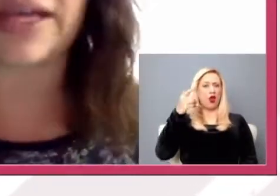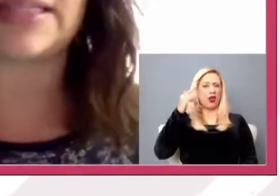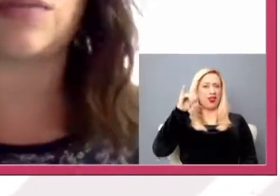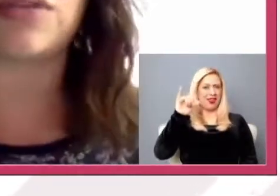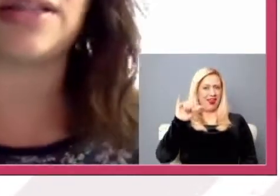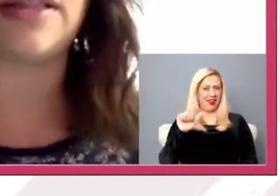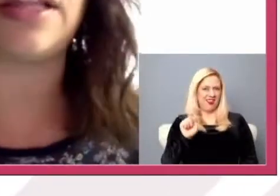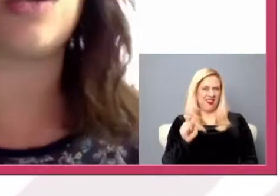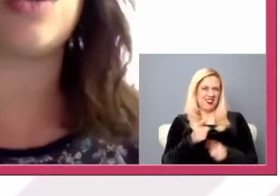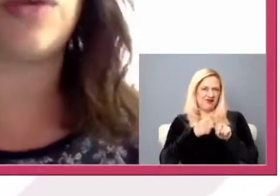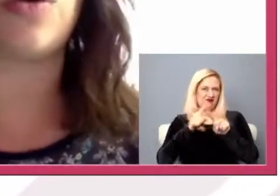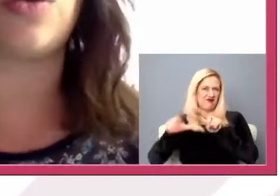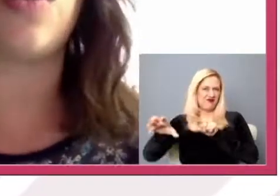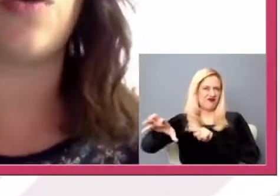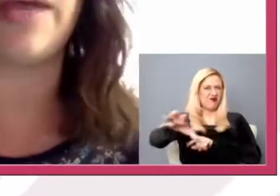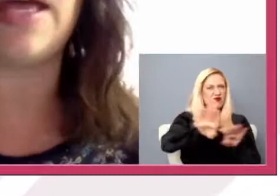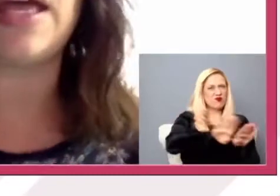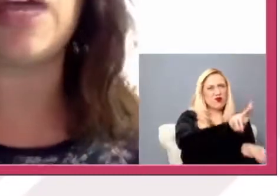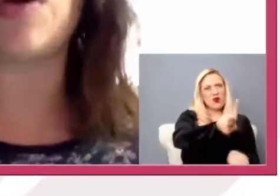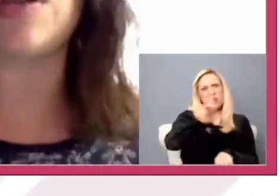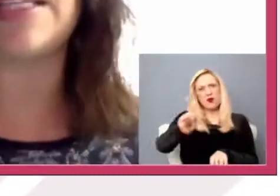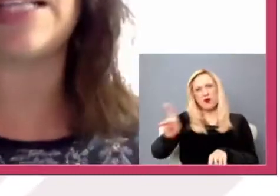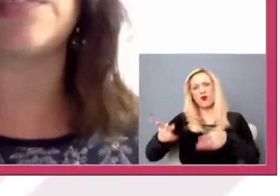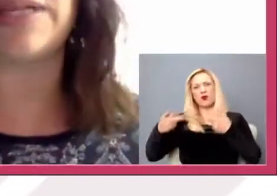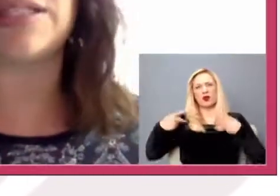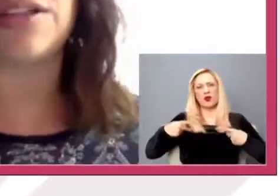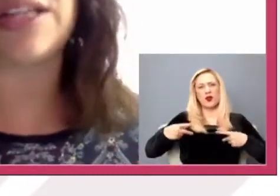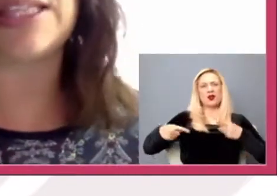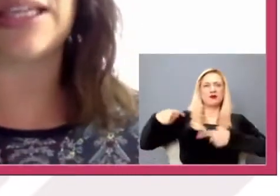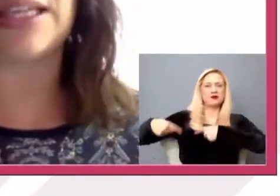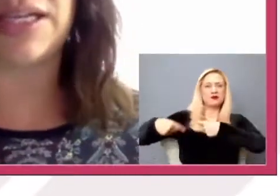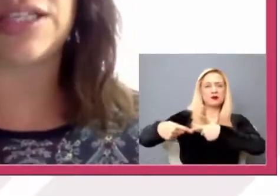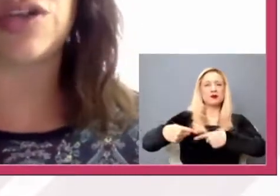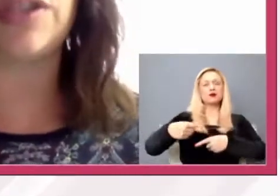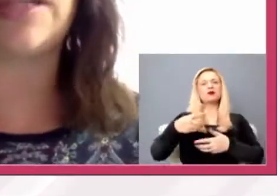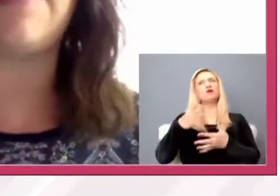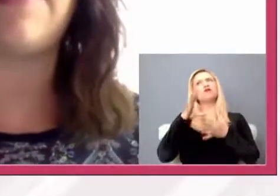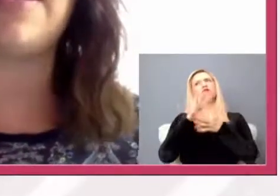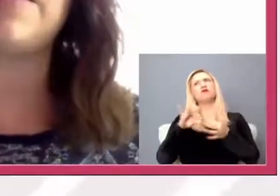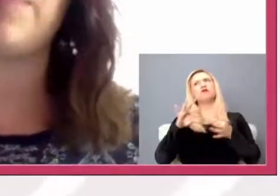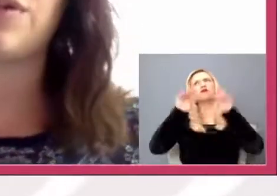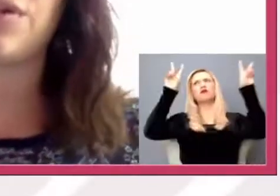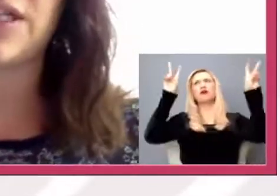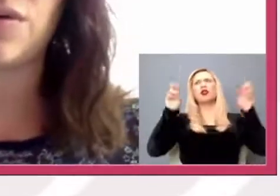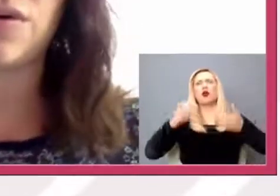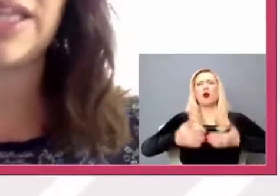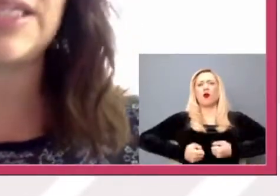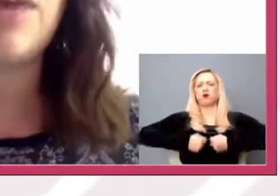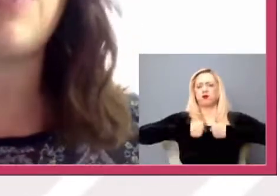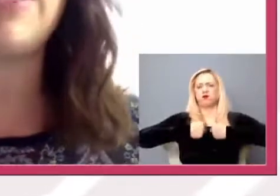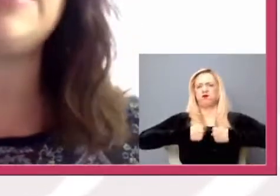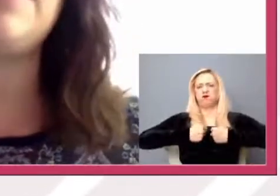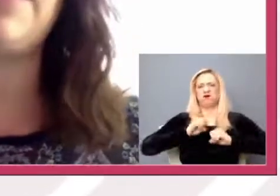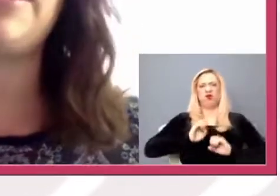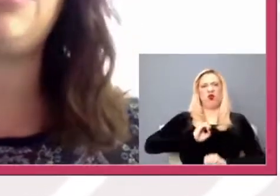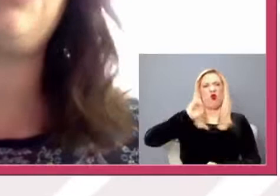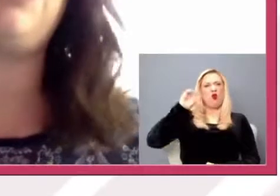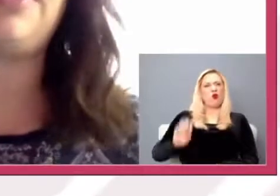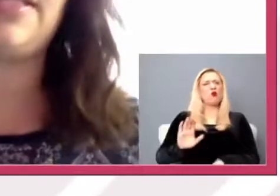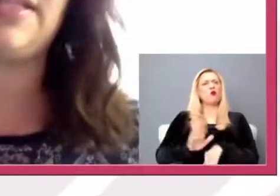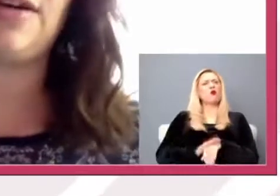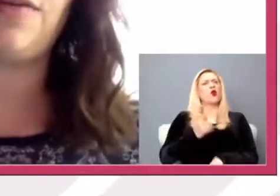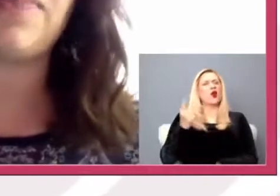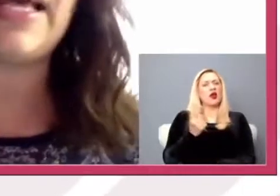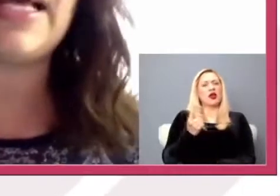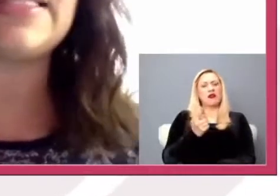gordofobia, qué estamos entendiendo sobre gordofobia. Y bueno, esta es la expresión de discriminación que viven las personas gordas por el simple hecho